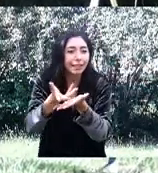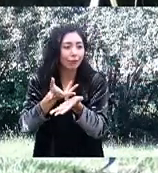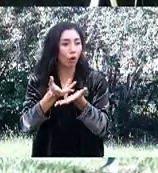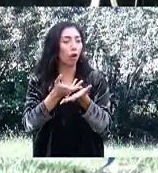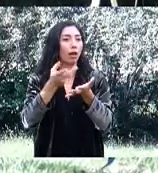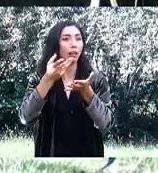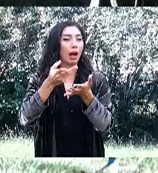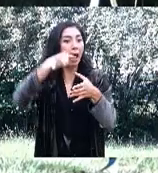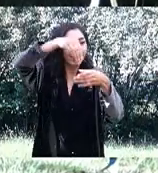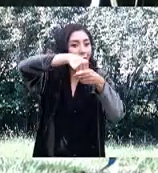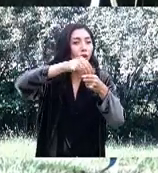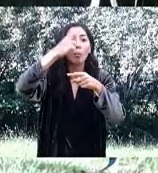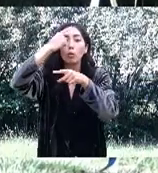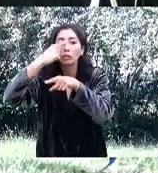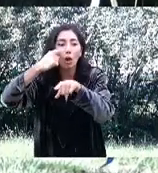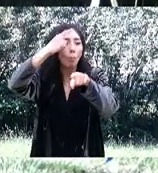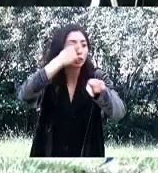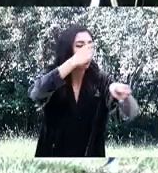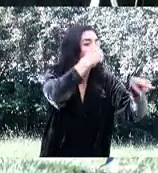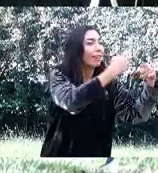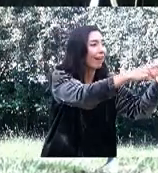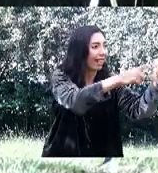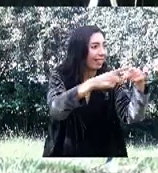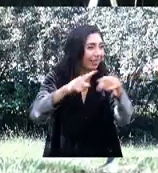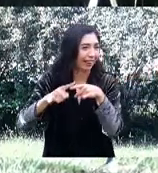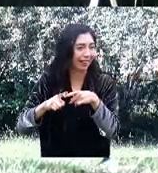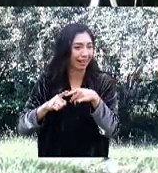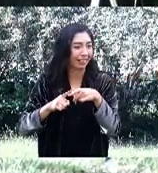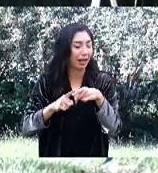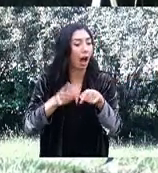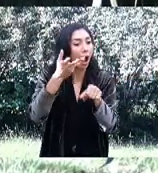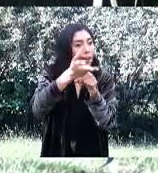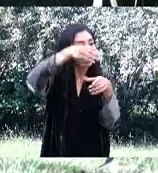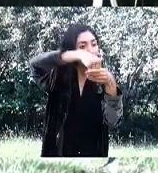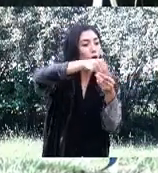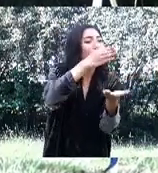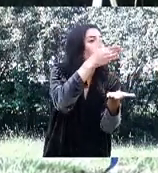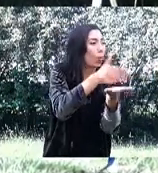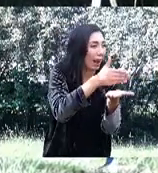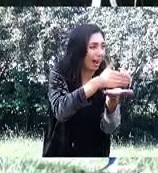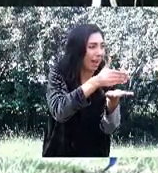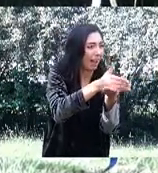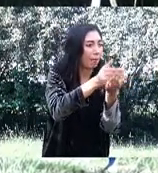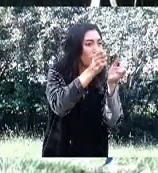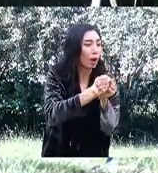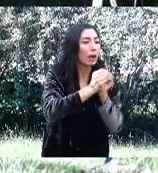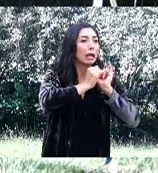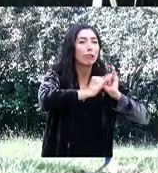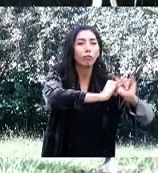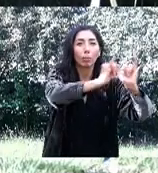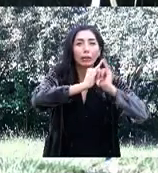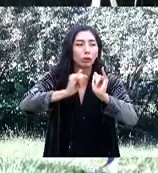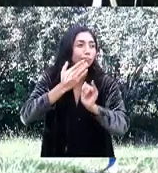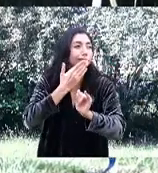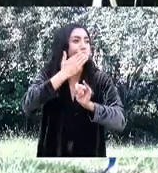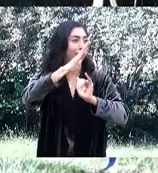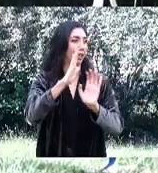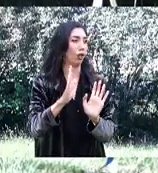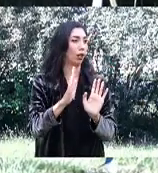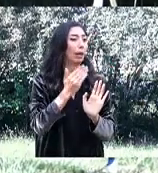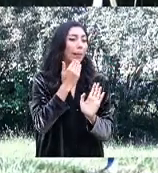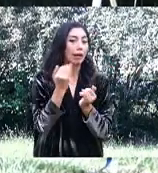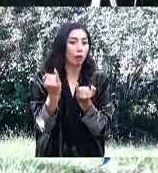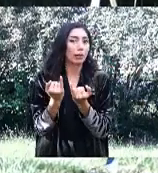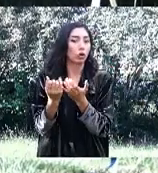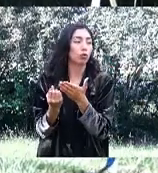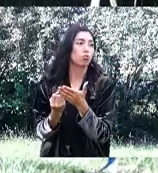diferentes museos las escuelas nos van a permitir filtrar Y amplificar esa información para poder ir actualizándonos como decía María Paz como